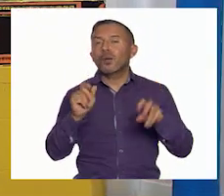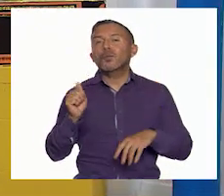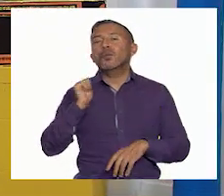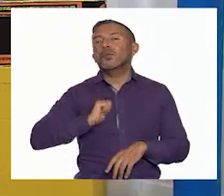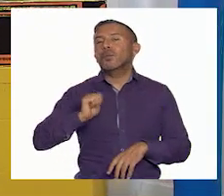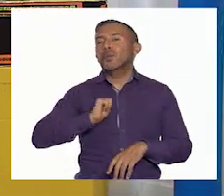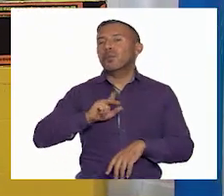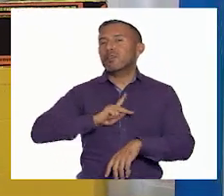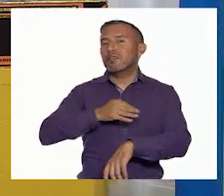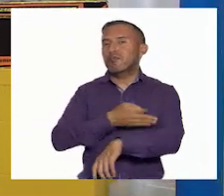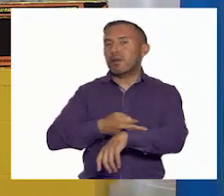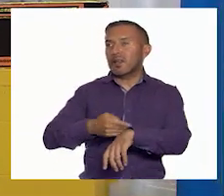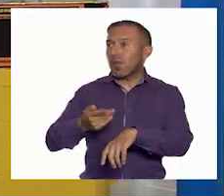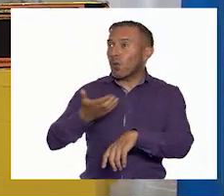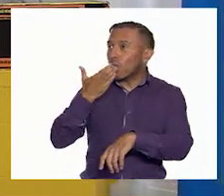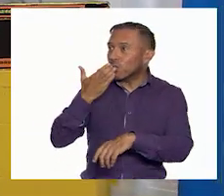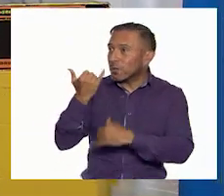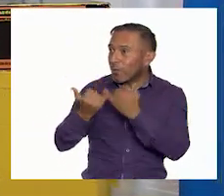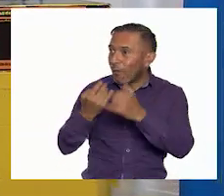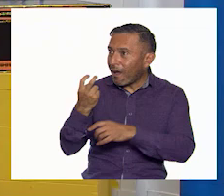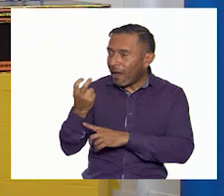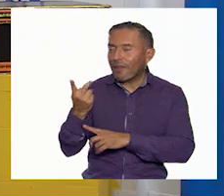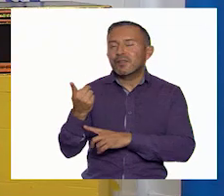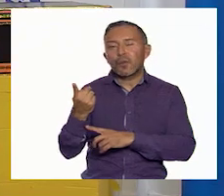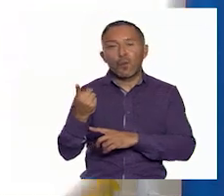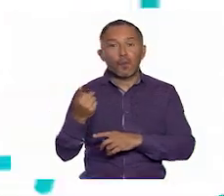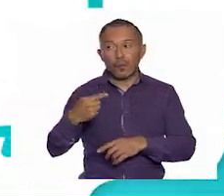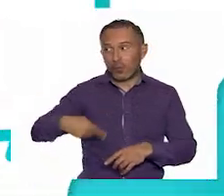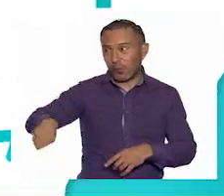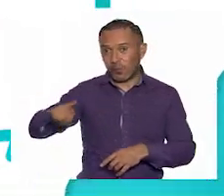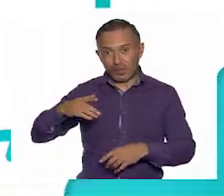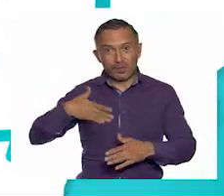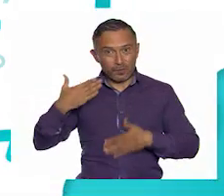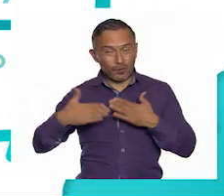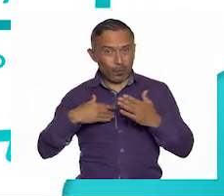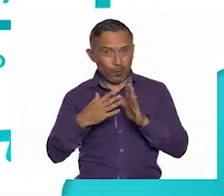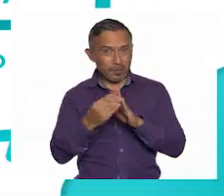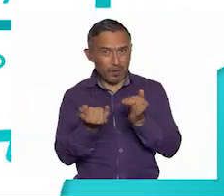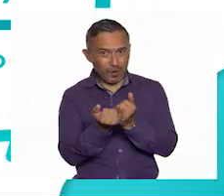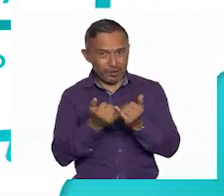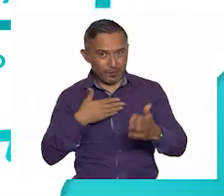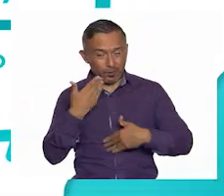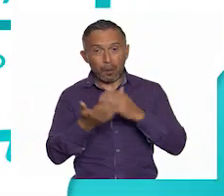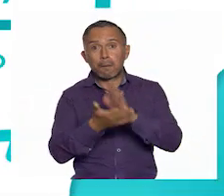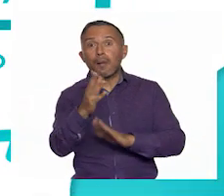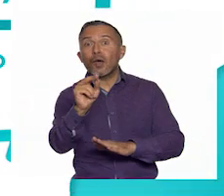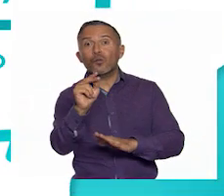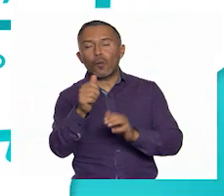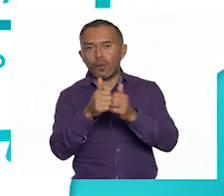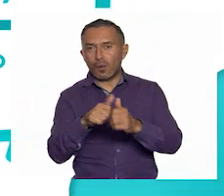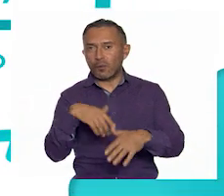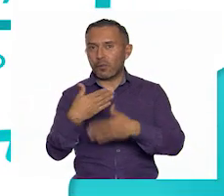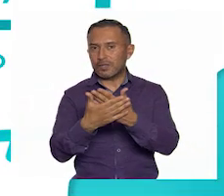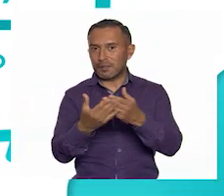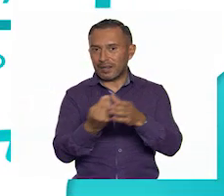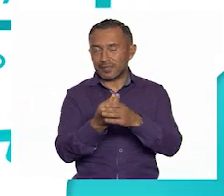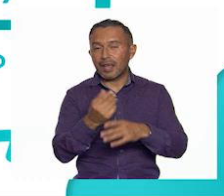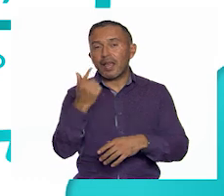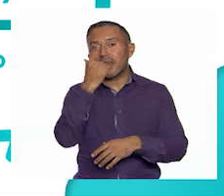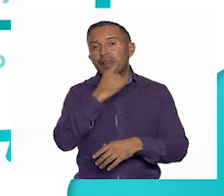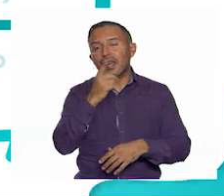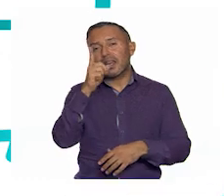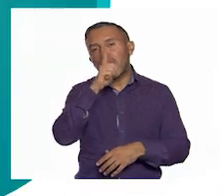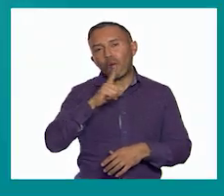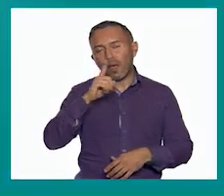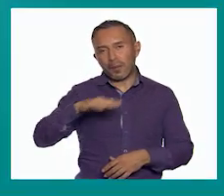mi familia. Esperamos que la hayan disfrutado tanto como nosotros. Y no te vayas, porque continuamos con Lengua Materna, clase bilingüe.